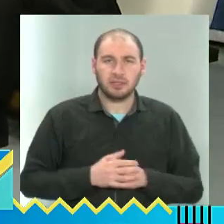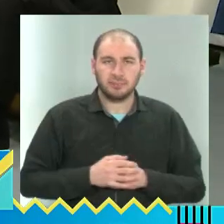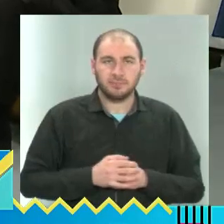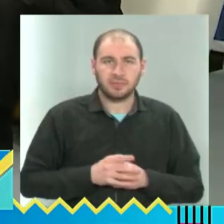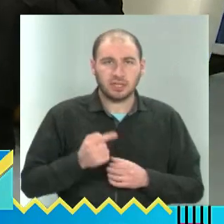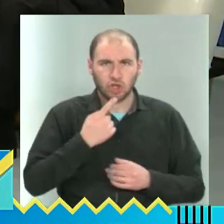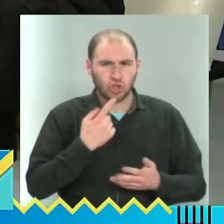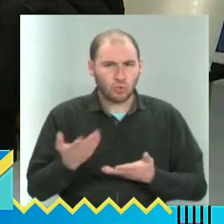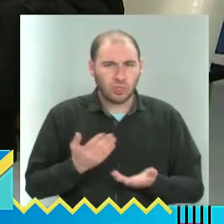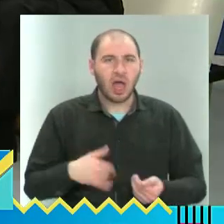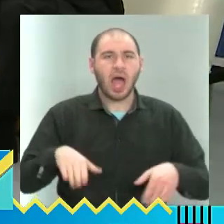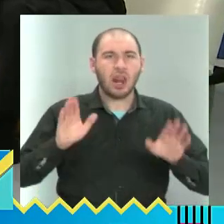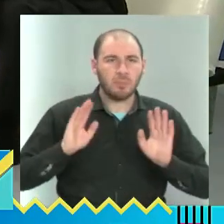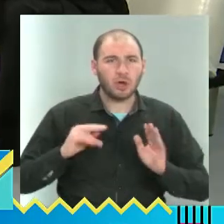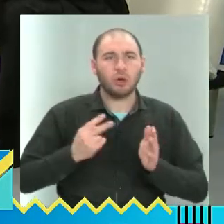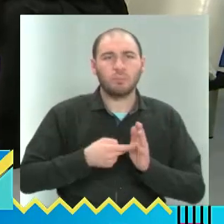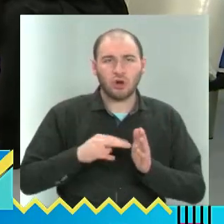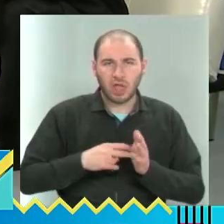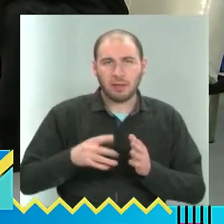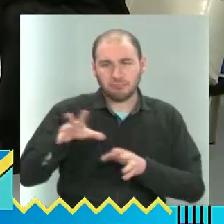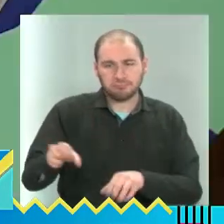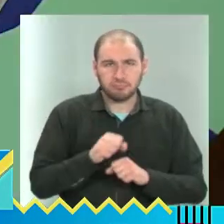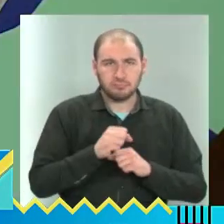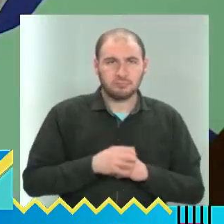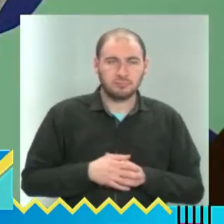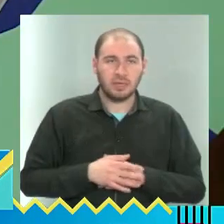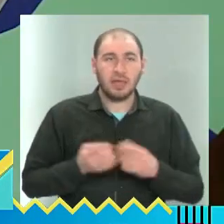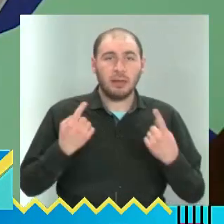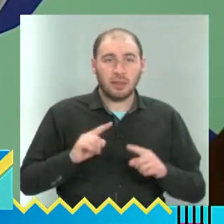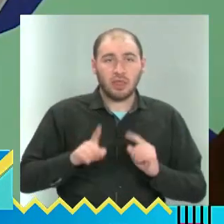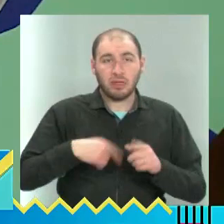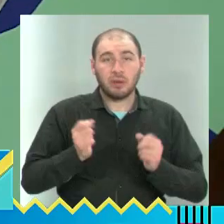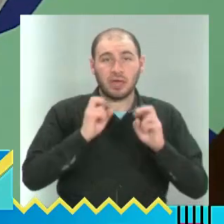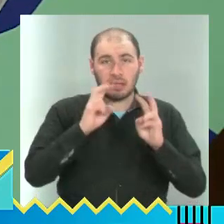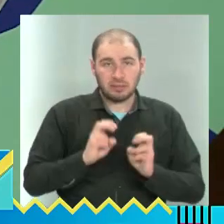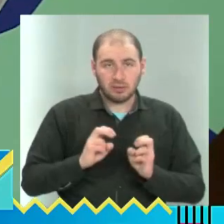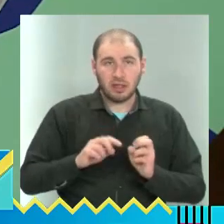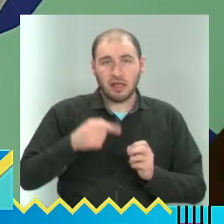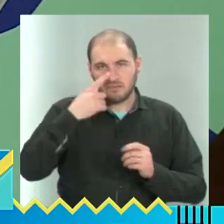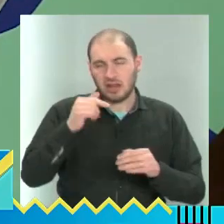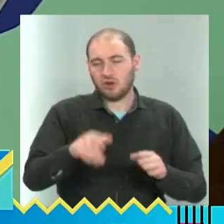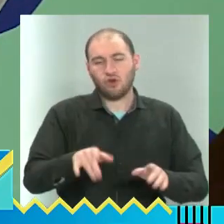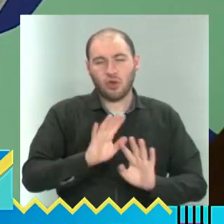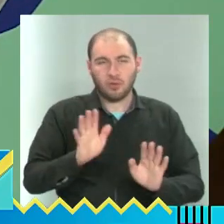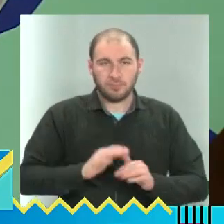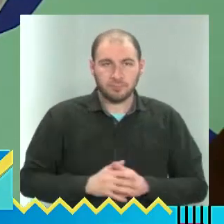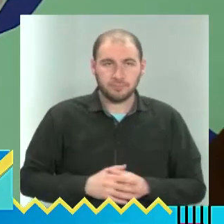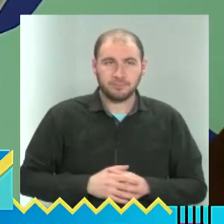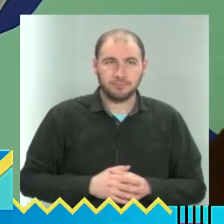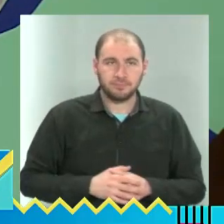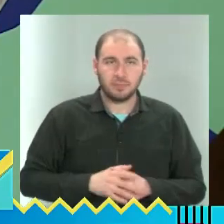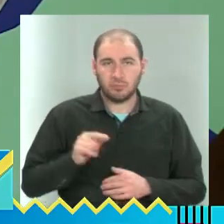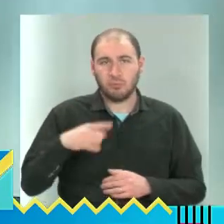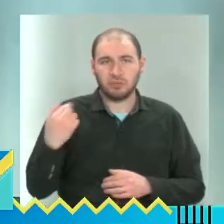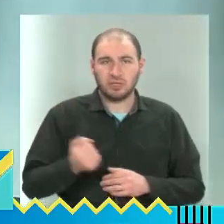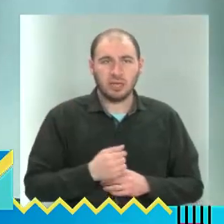la sospecha de que puede existir una situación de trata. Pero luego la investigamos y terminamos descartando, digamos. Eso es